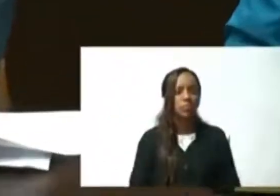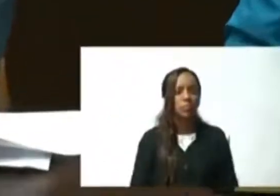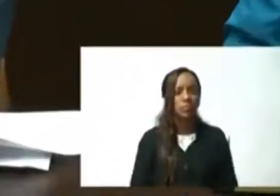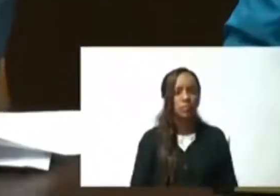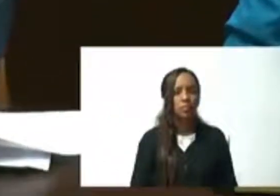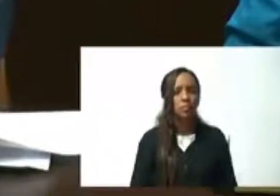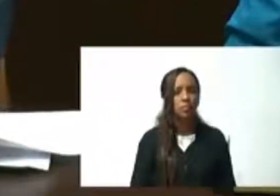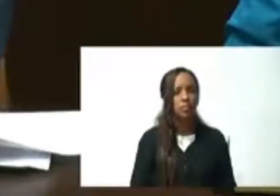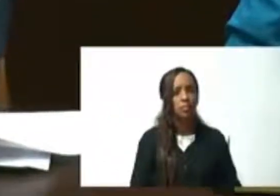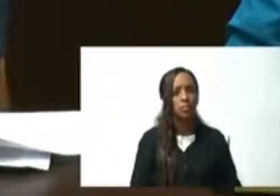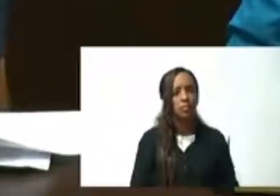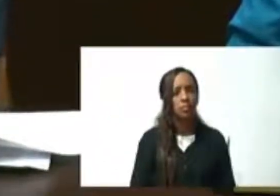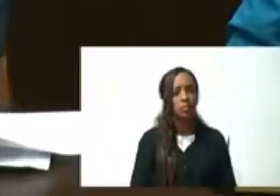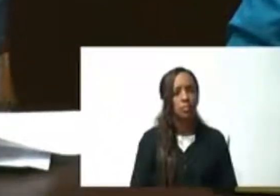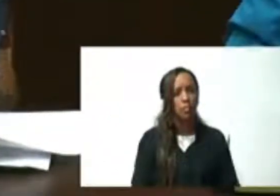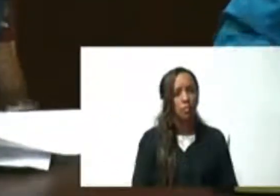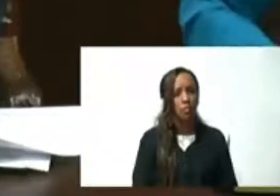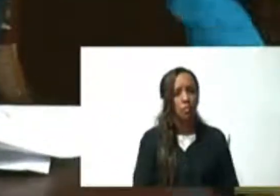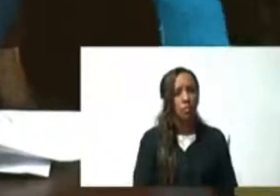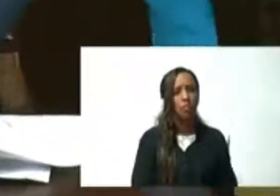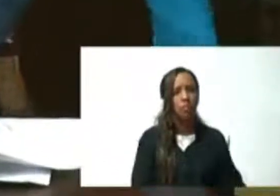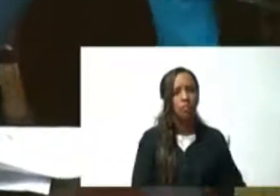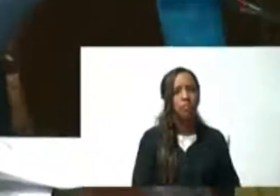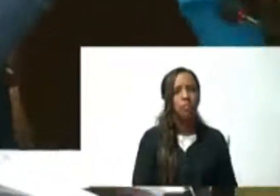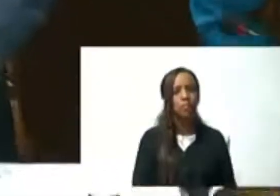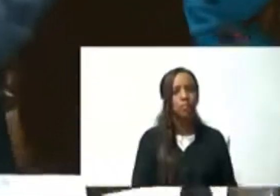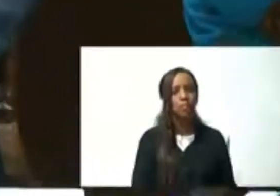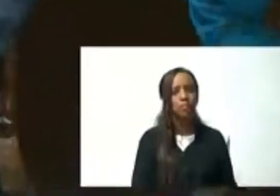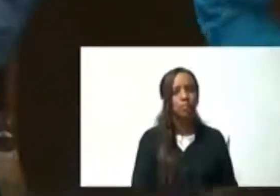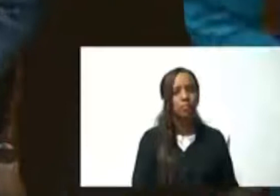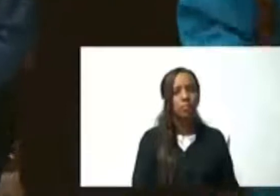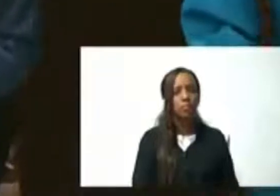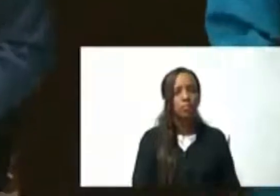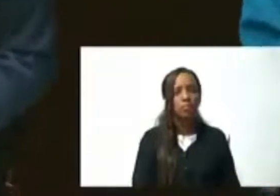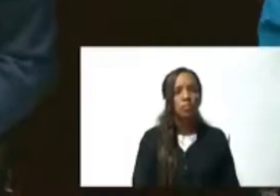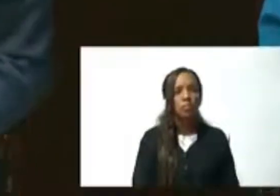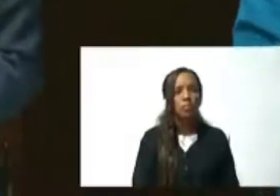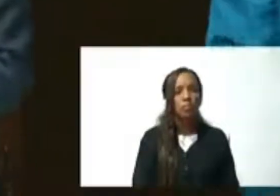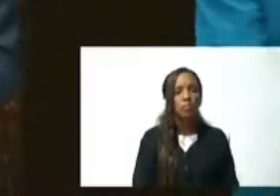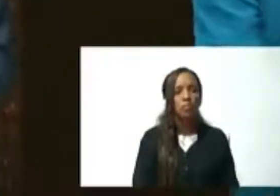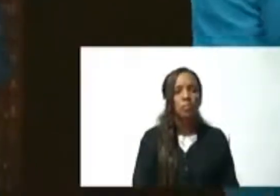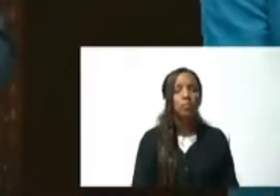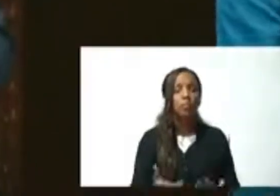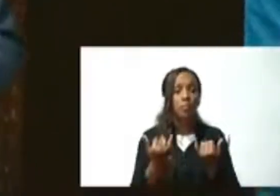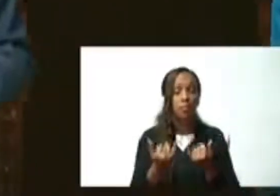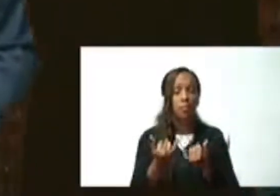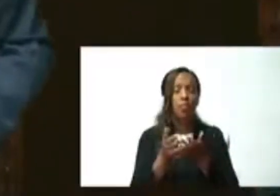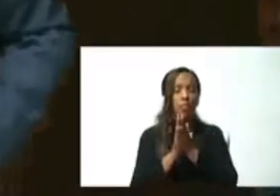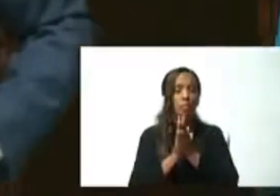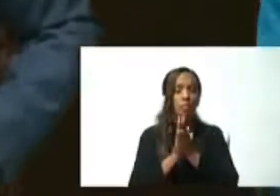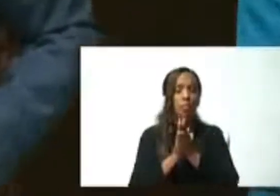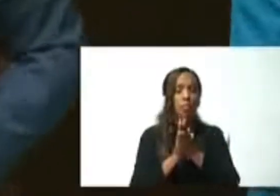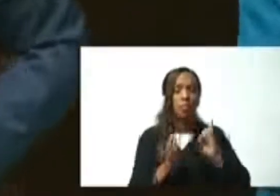vamos a solicitarle a los señores Diputados que nos pongamos de pie